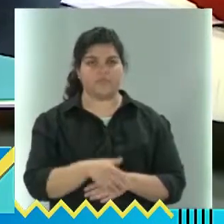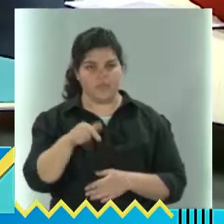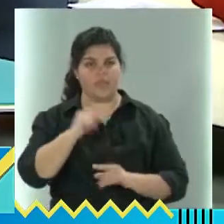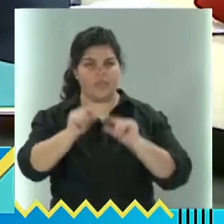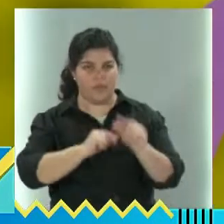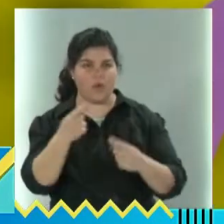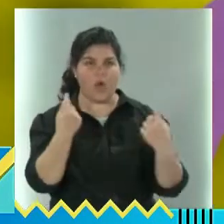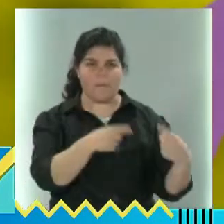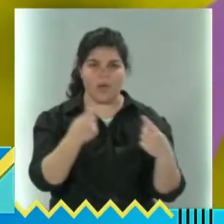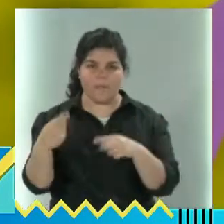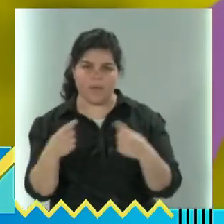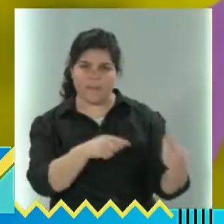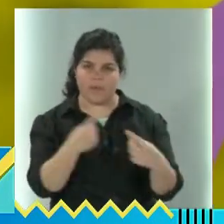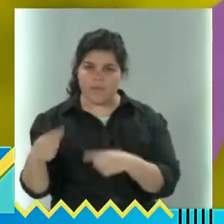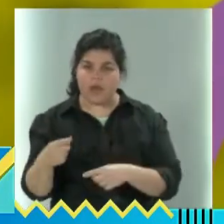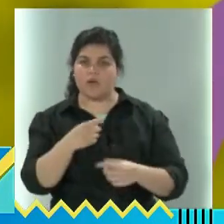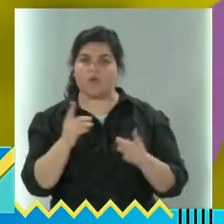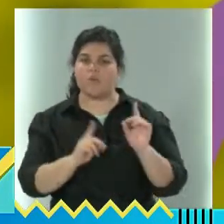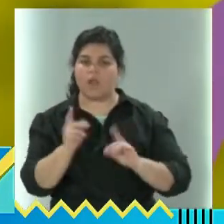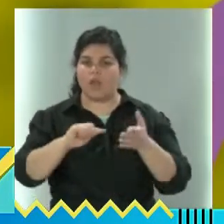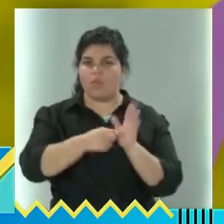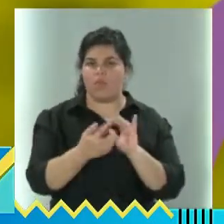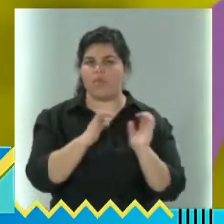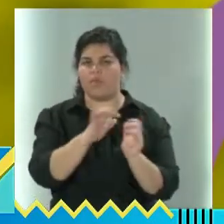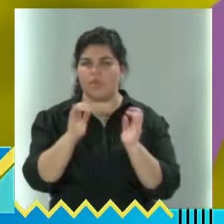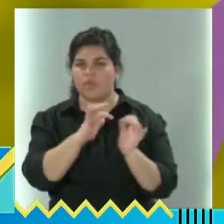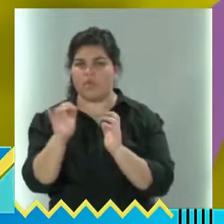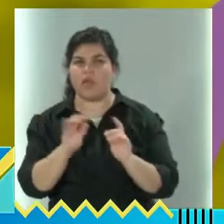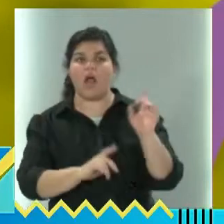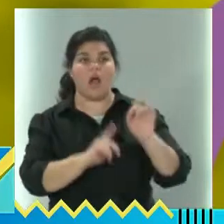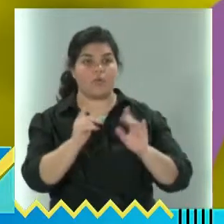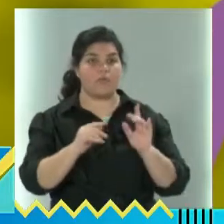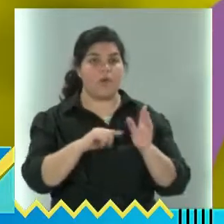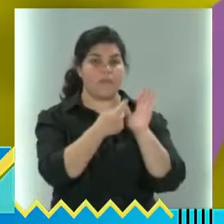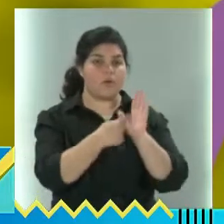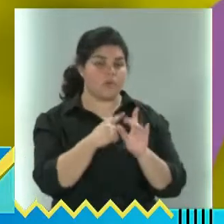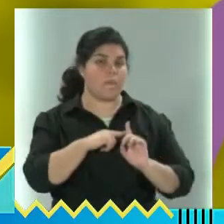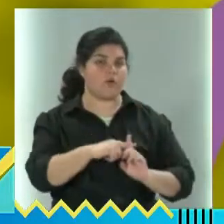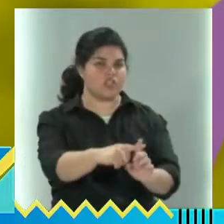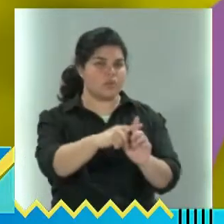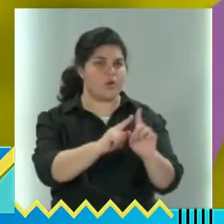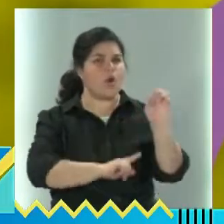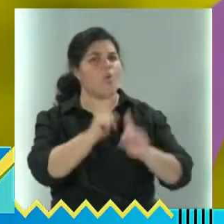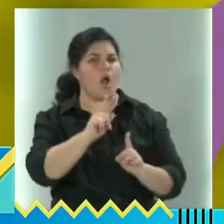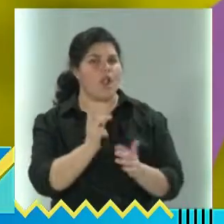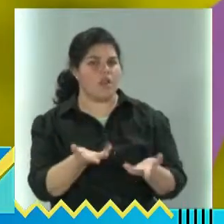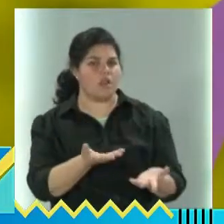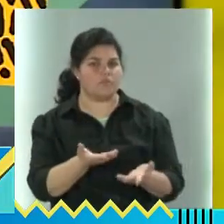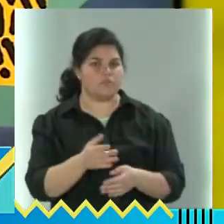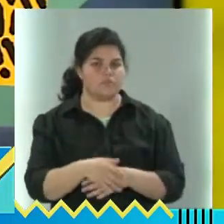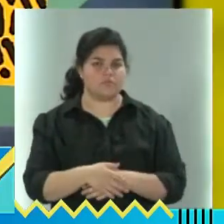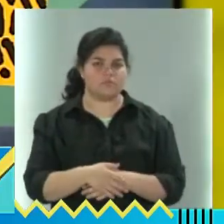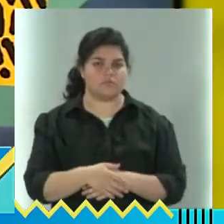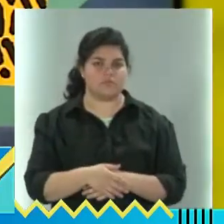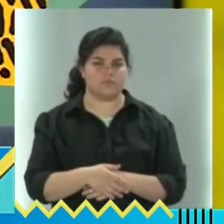los puntos que han generado tanta polémica, pero vos decías, bueno, hay puntos que son favorables o que son positivos. ¿Cómo los podrías detallar?